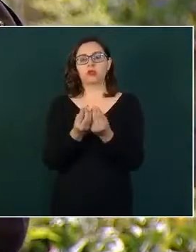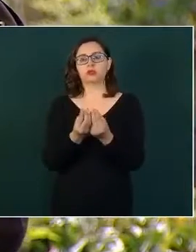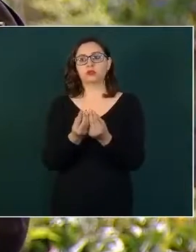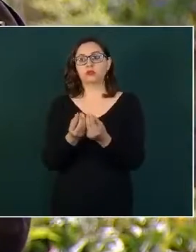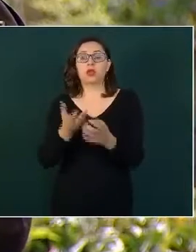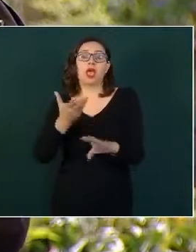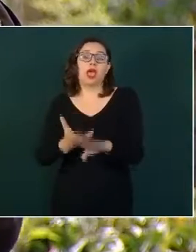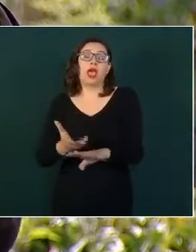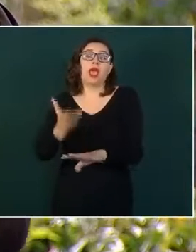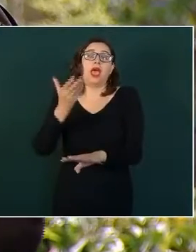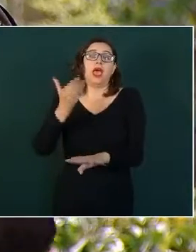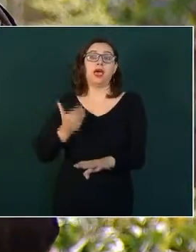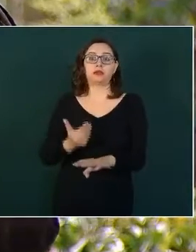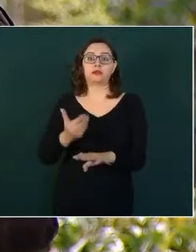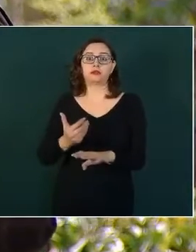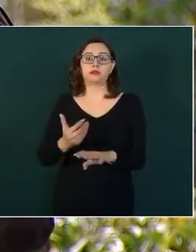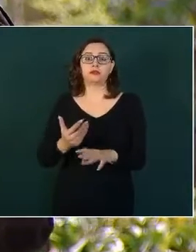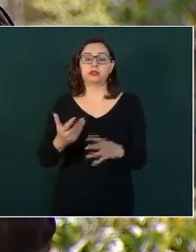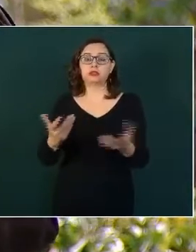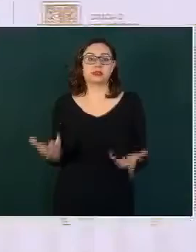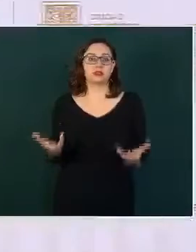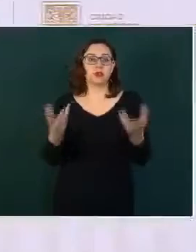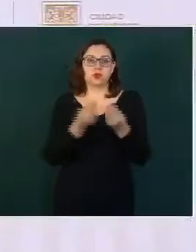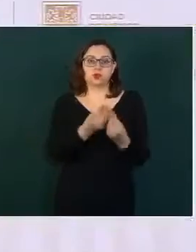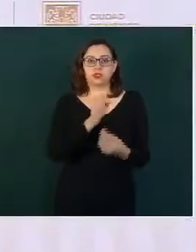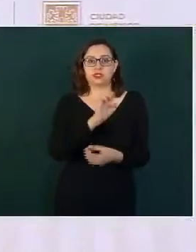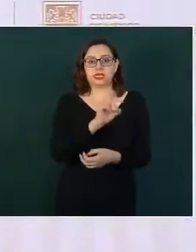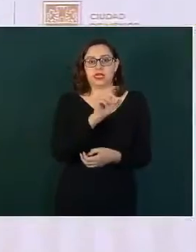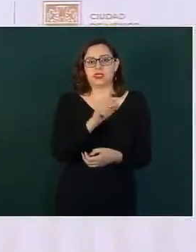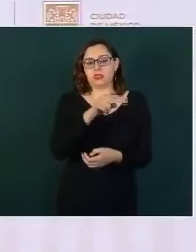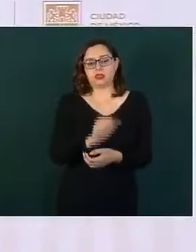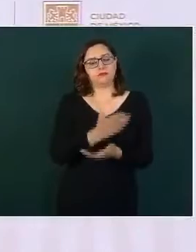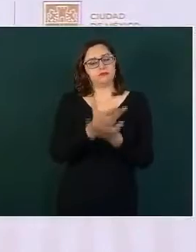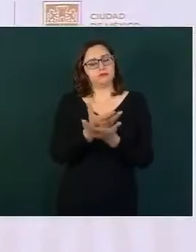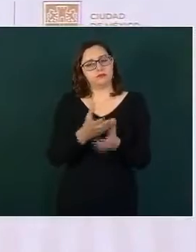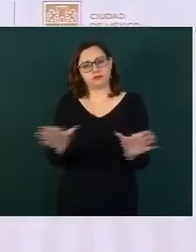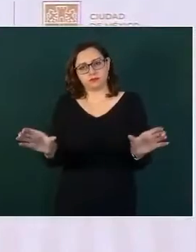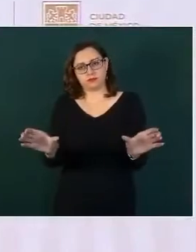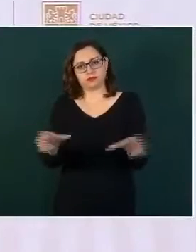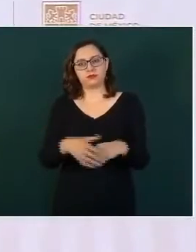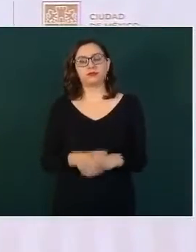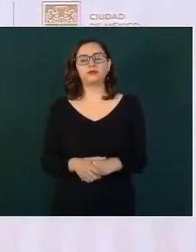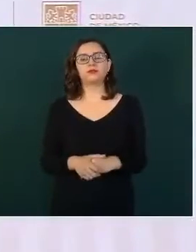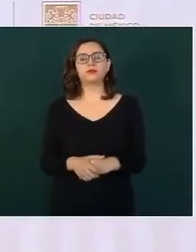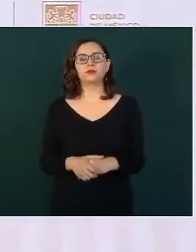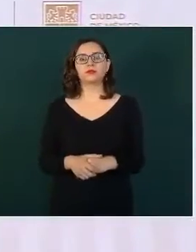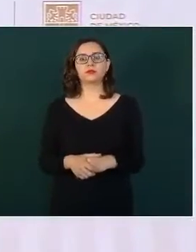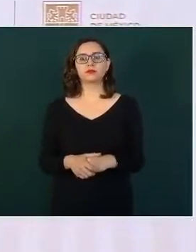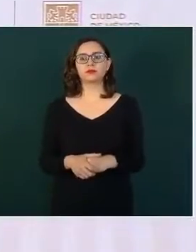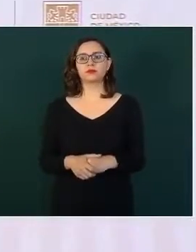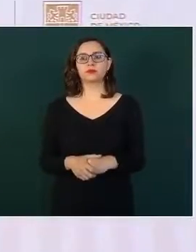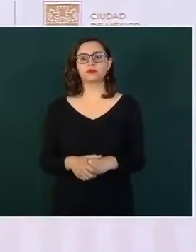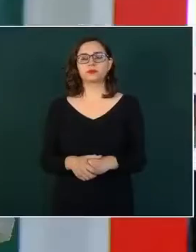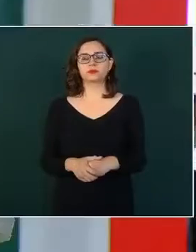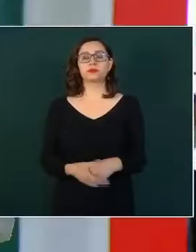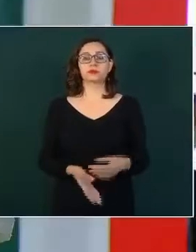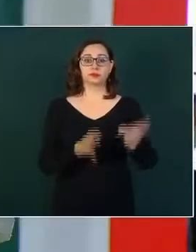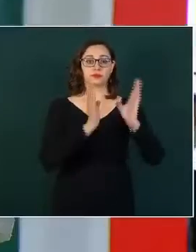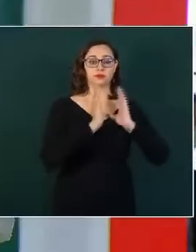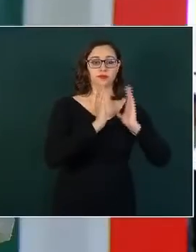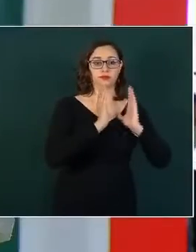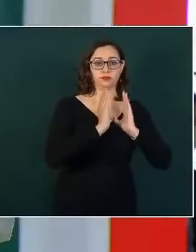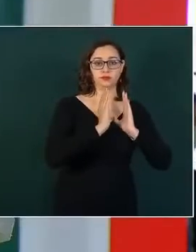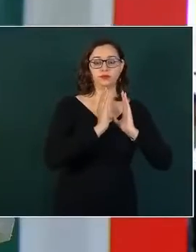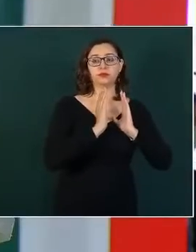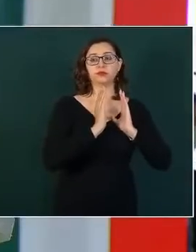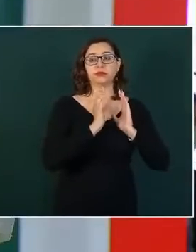antes materializaba el Estado Mayor de la Defensa Nacional. Ambas comandancias del Ejército y de la Fuerza